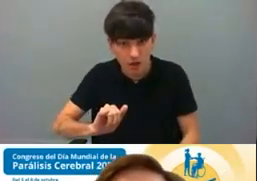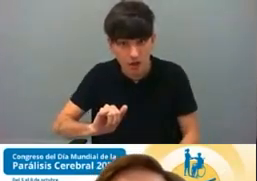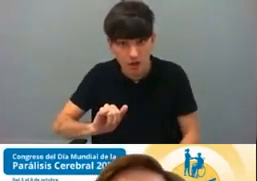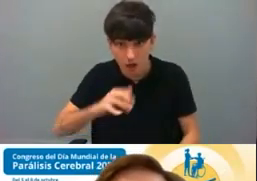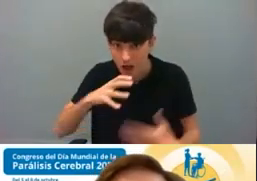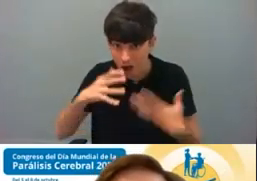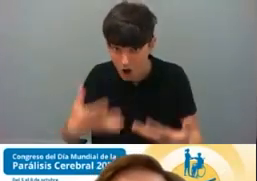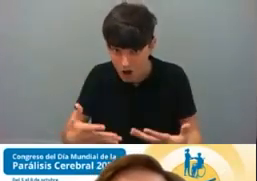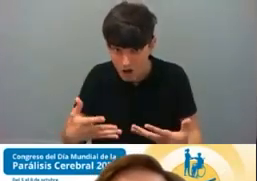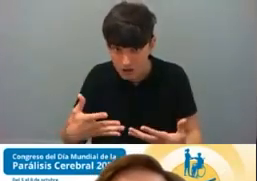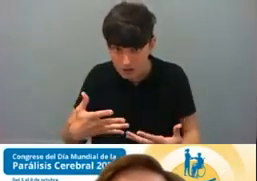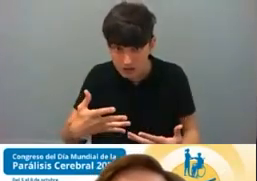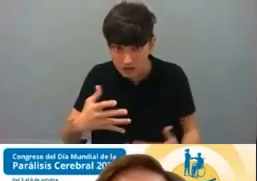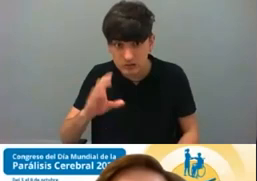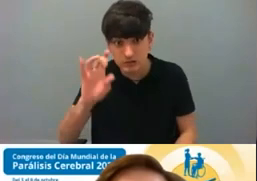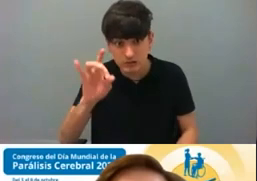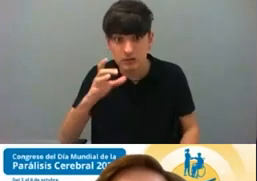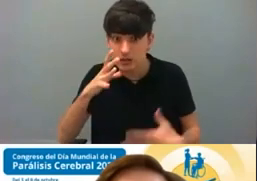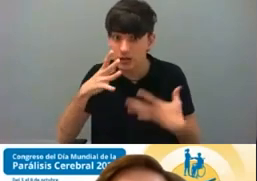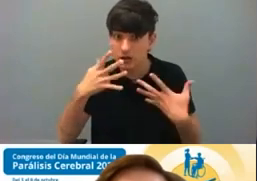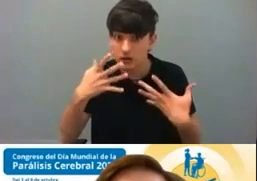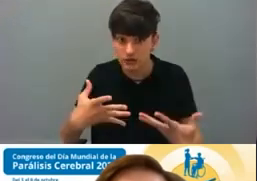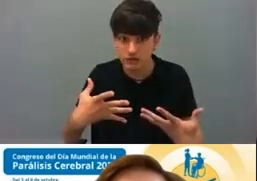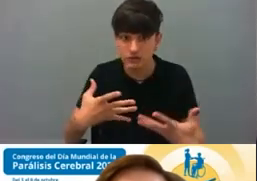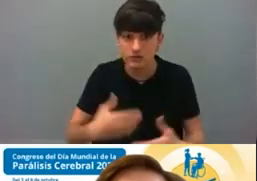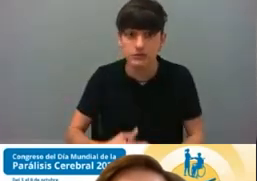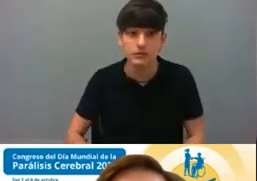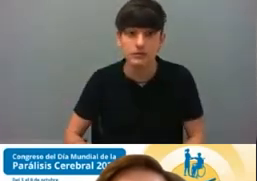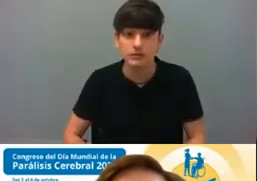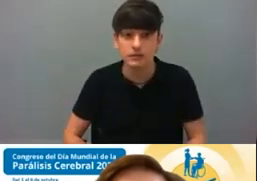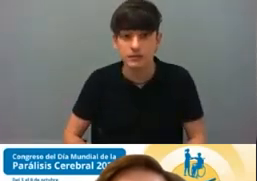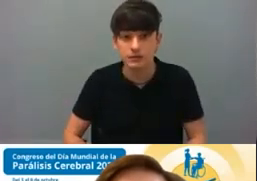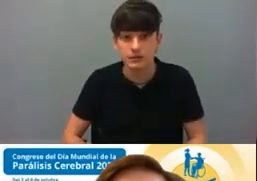Ahora, Silvia, adelante. No,